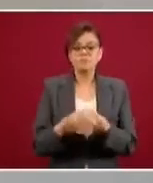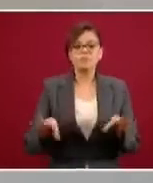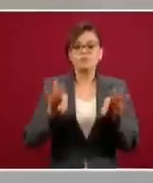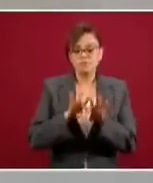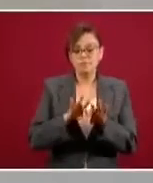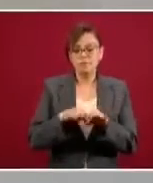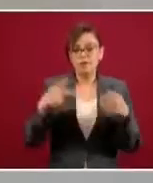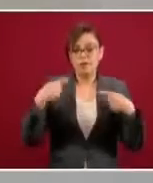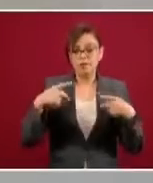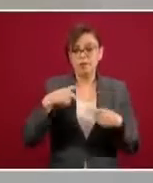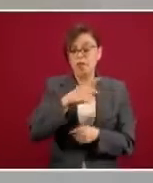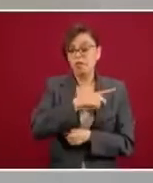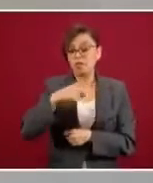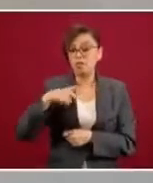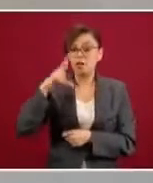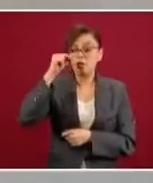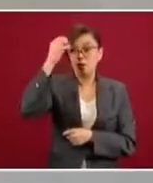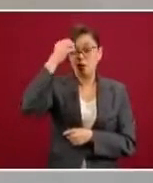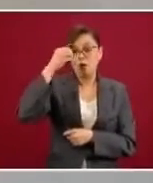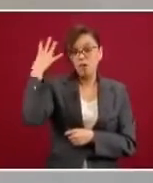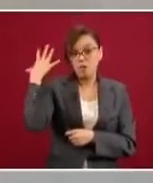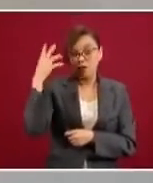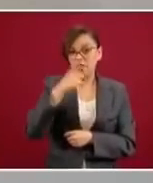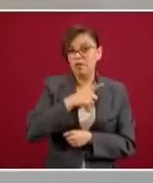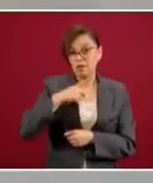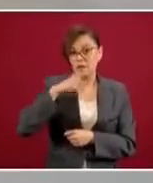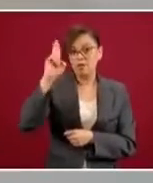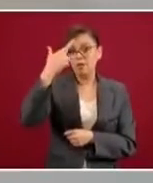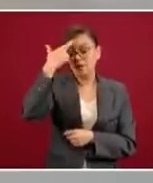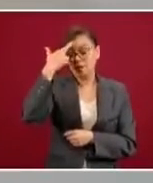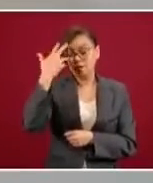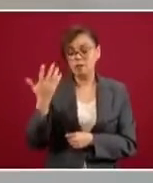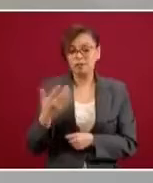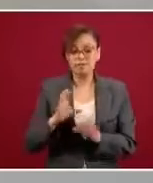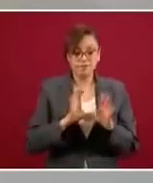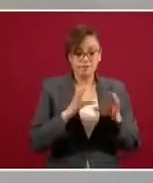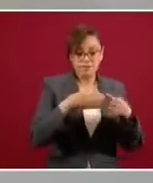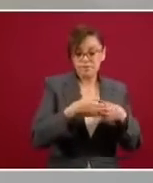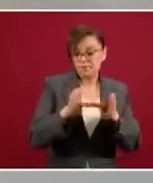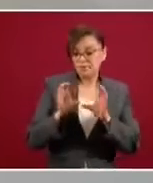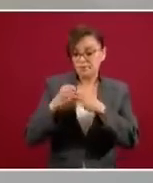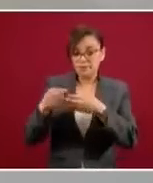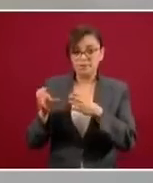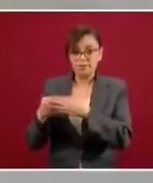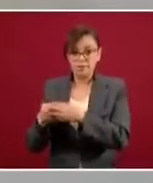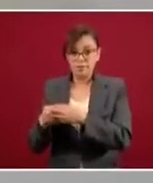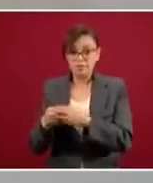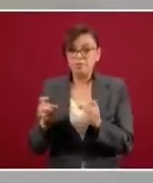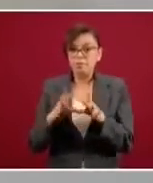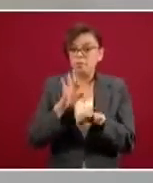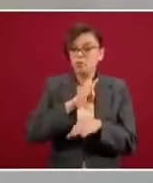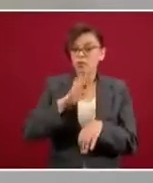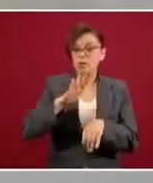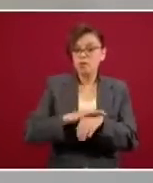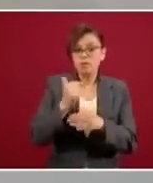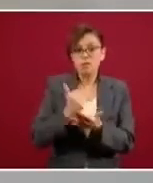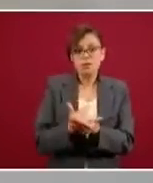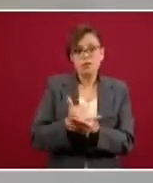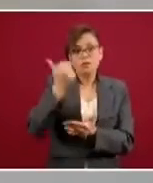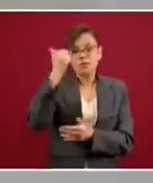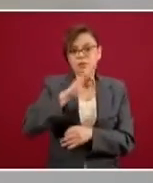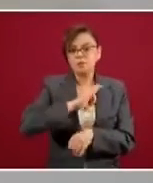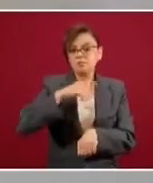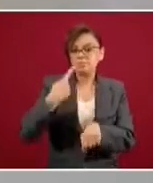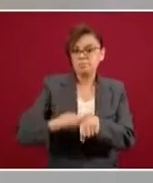siguiente: los grupos de la población que tienen mayor probabilidad de complicarse. Adultos